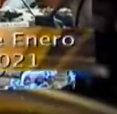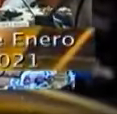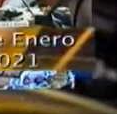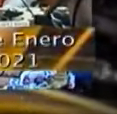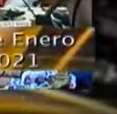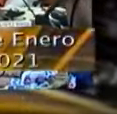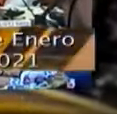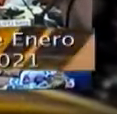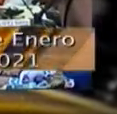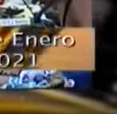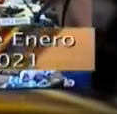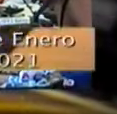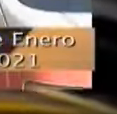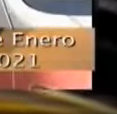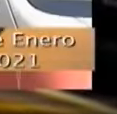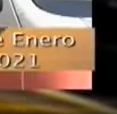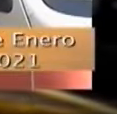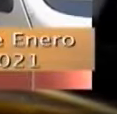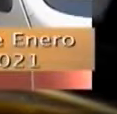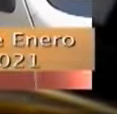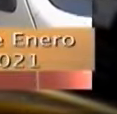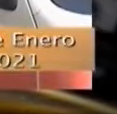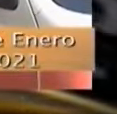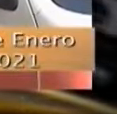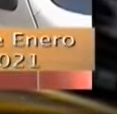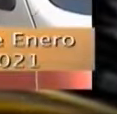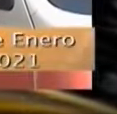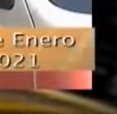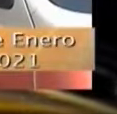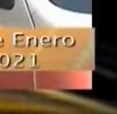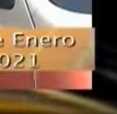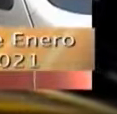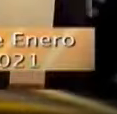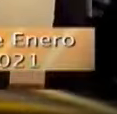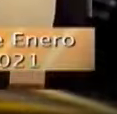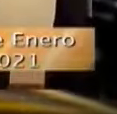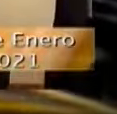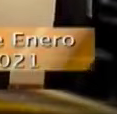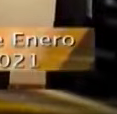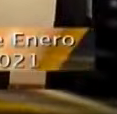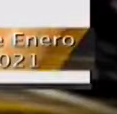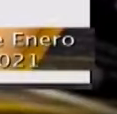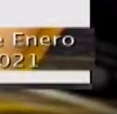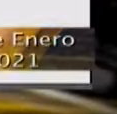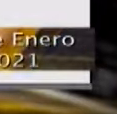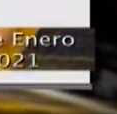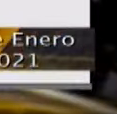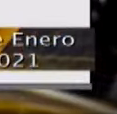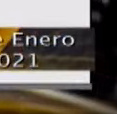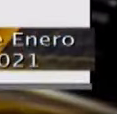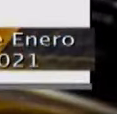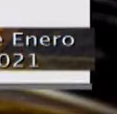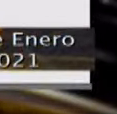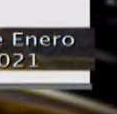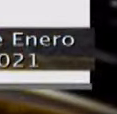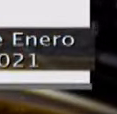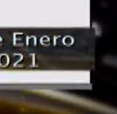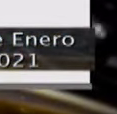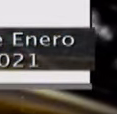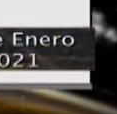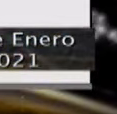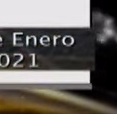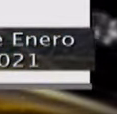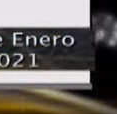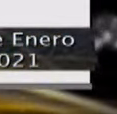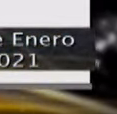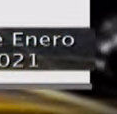cerro conocido como Pico Azul. Transporte público en la entidad en crisis por pandemia y en la cultura presentarán